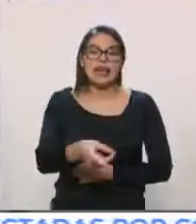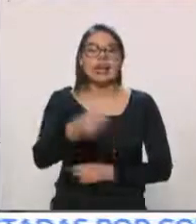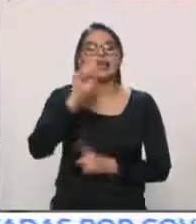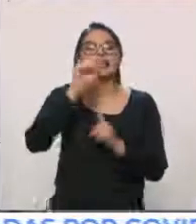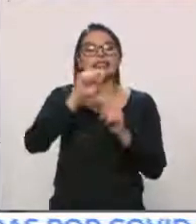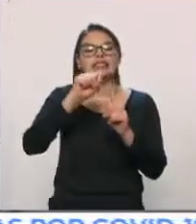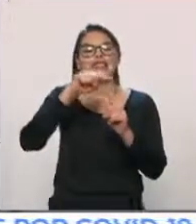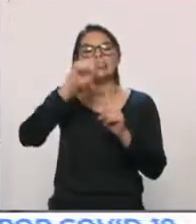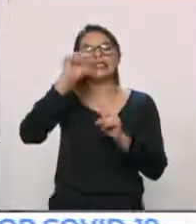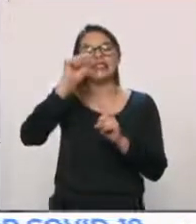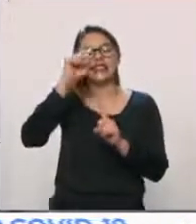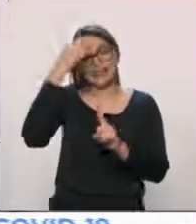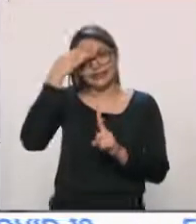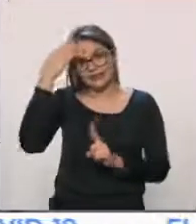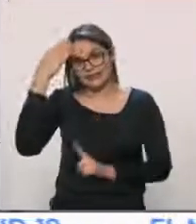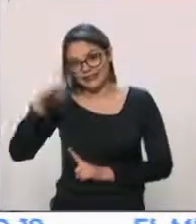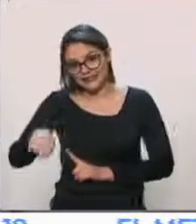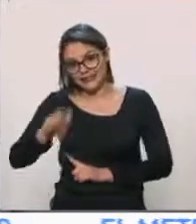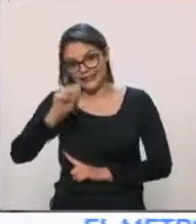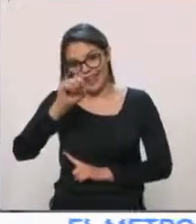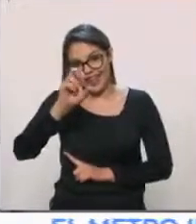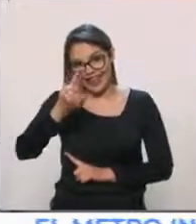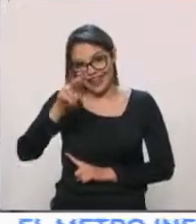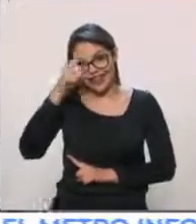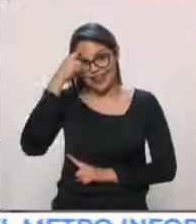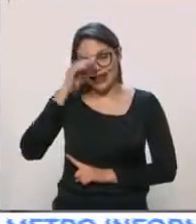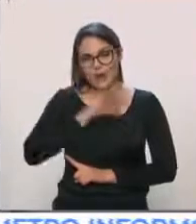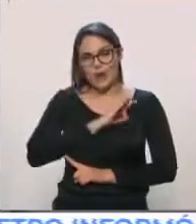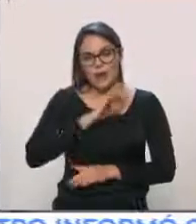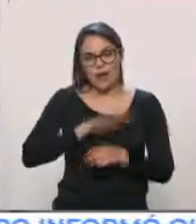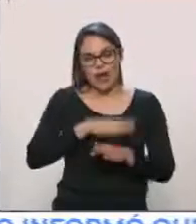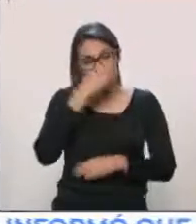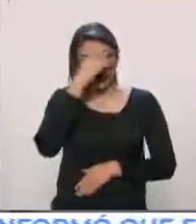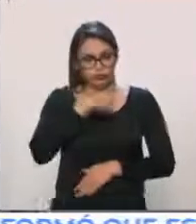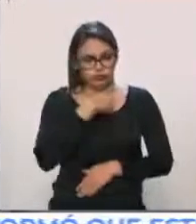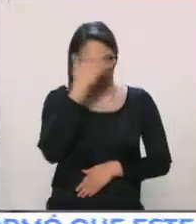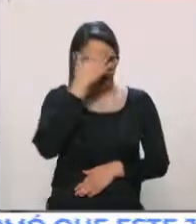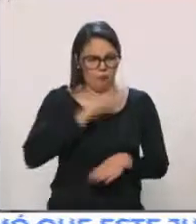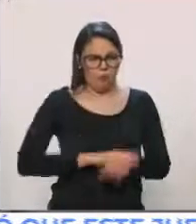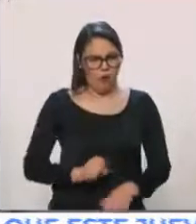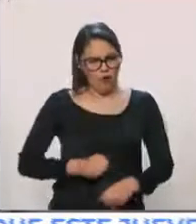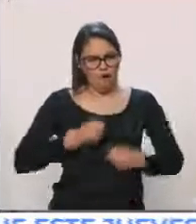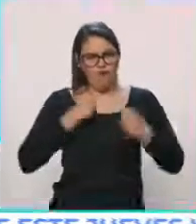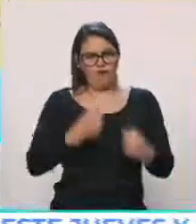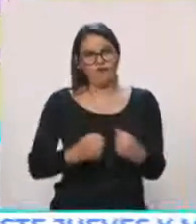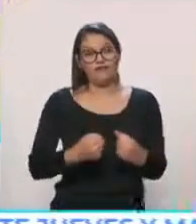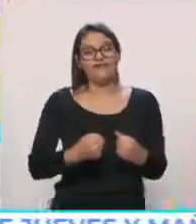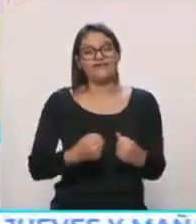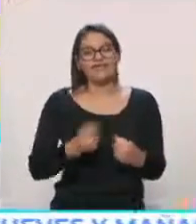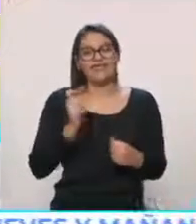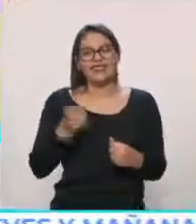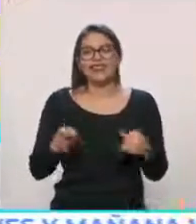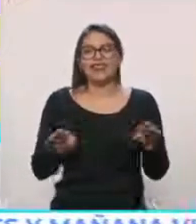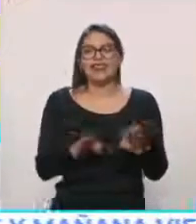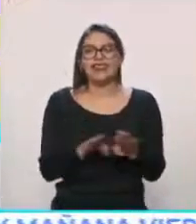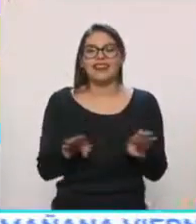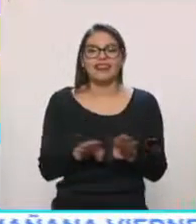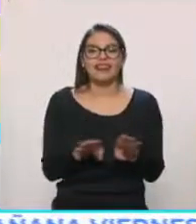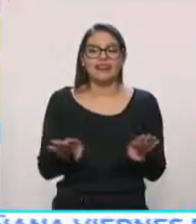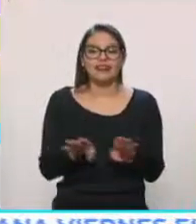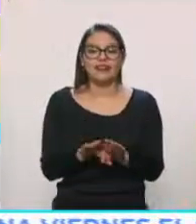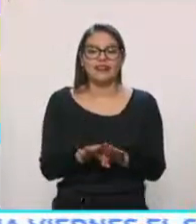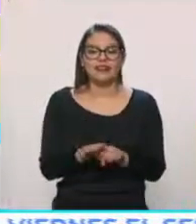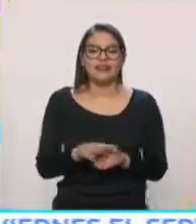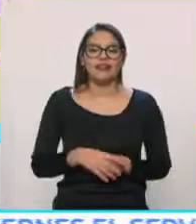me fortalece, y que, como muy bien decías, pues se trata de seguir ejerciendo el derecho a la cultura